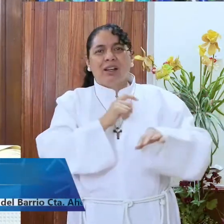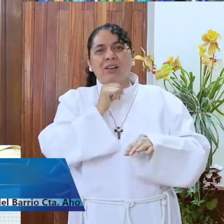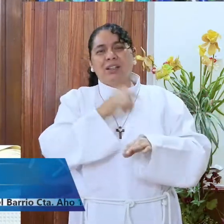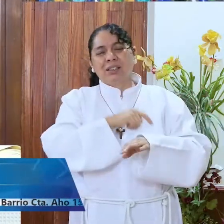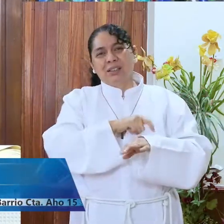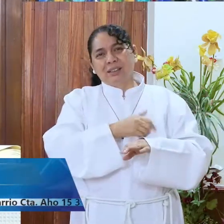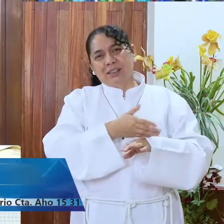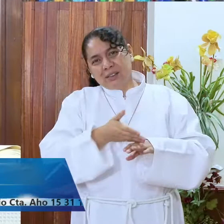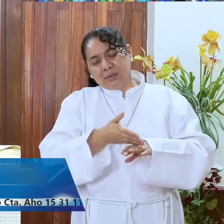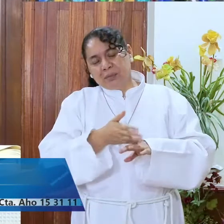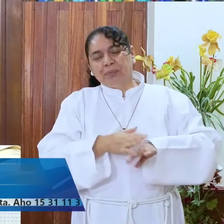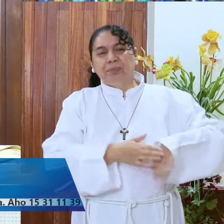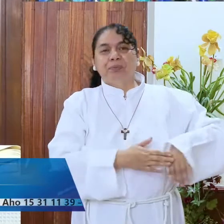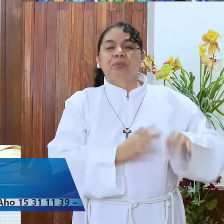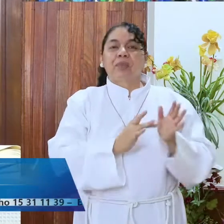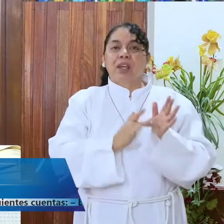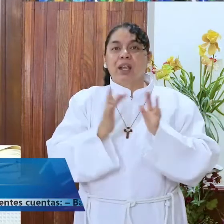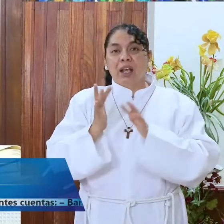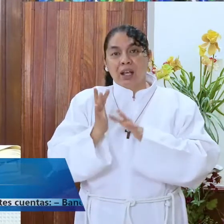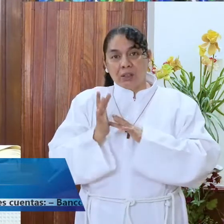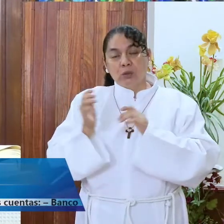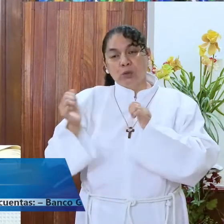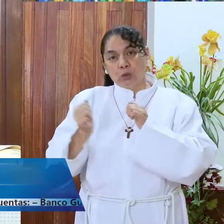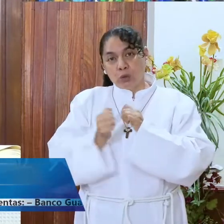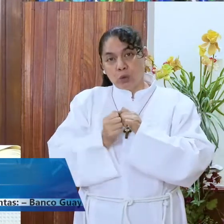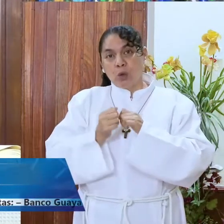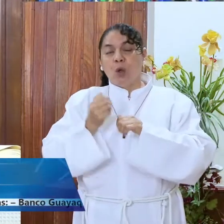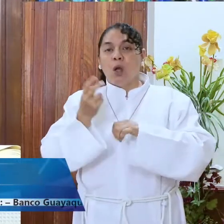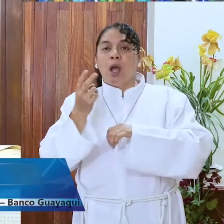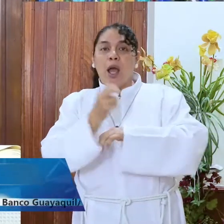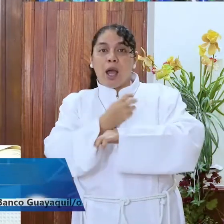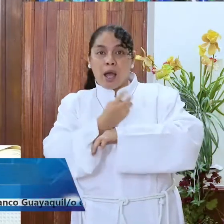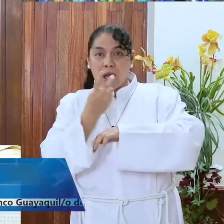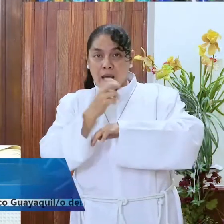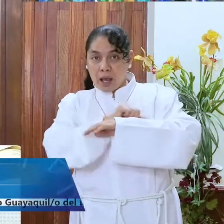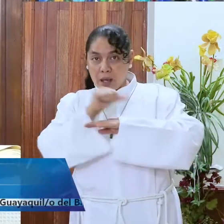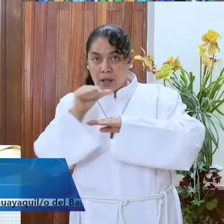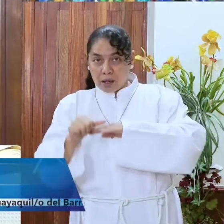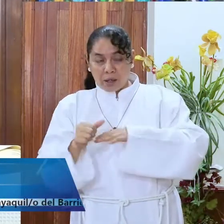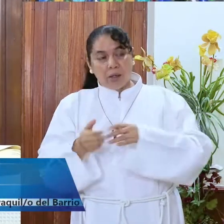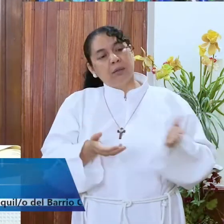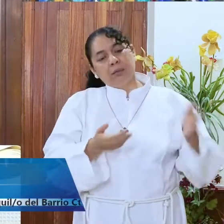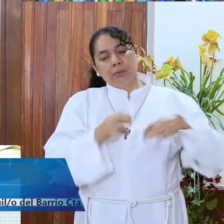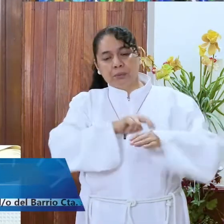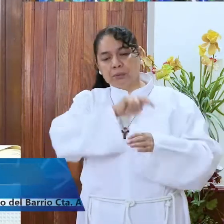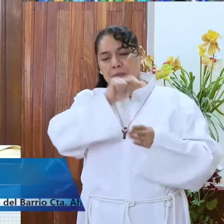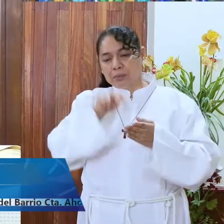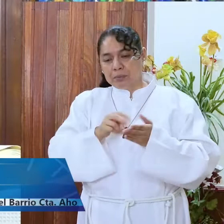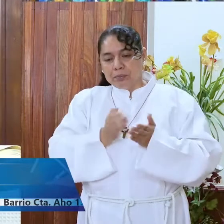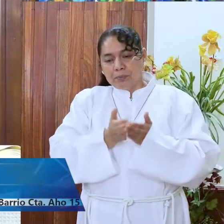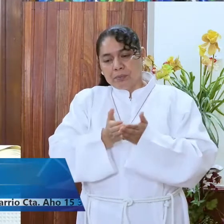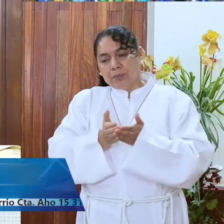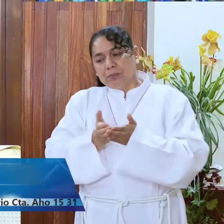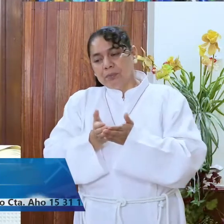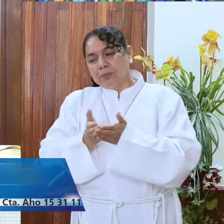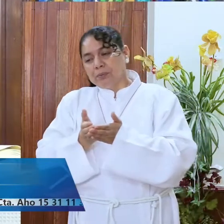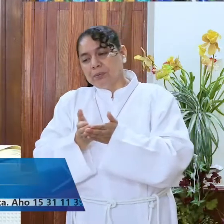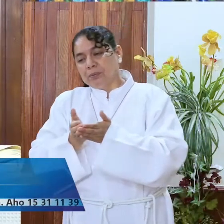jesús y sus apóstoles se dirigieron en una barca hacia un lugar apartado y tranquilo